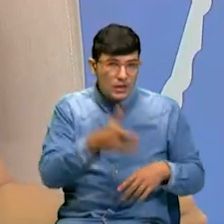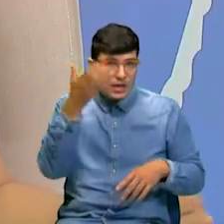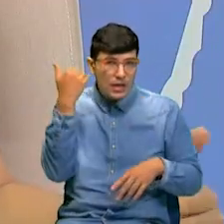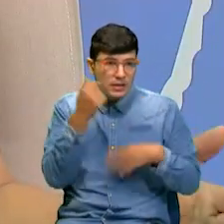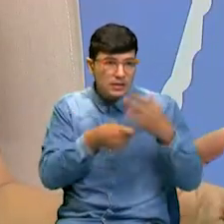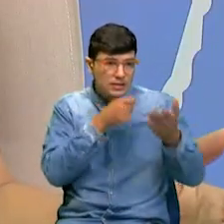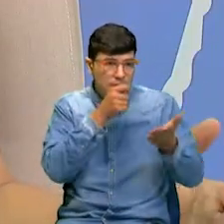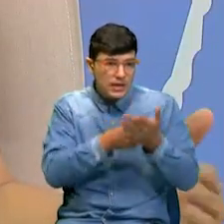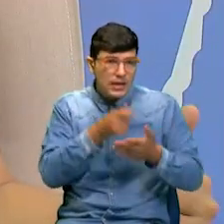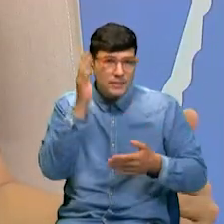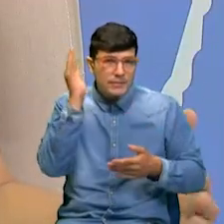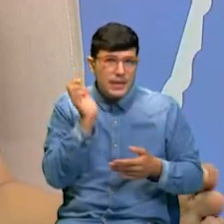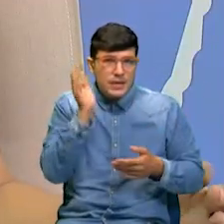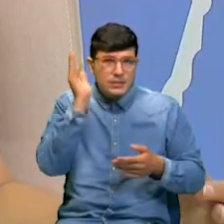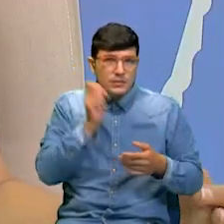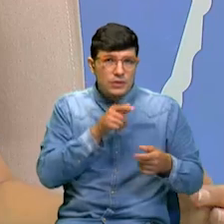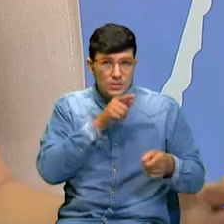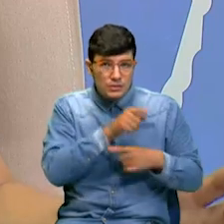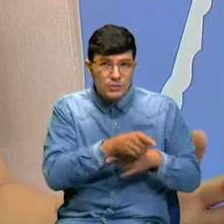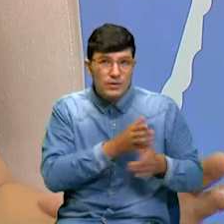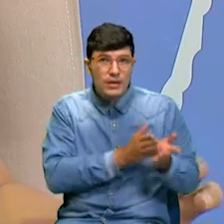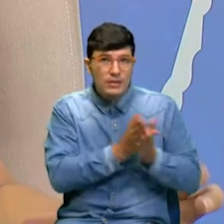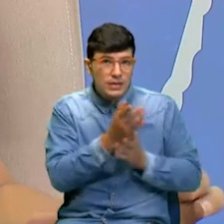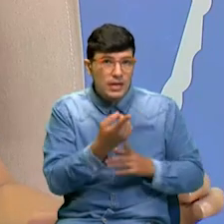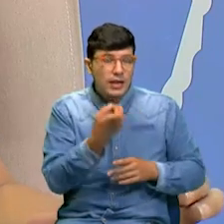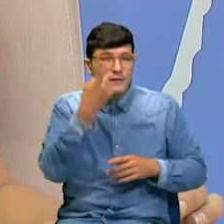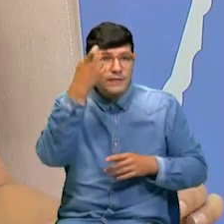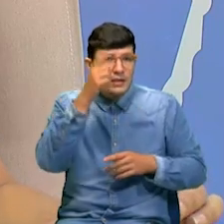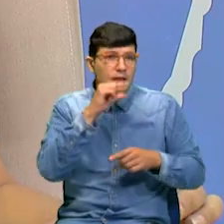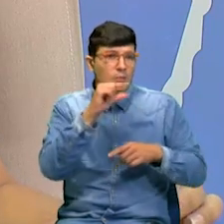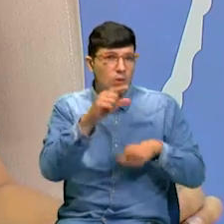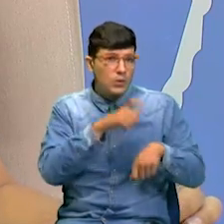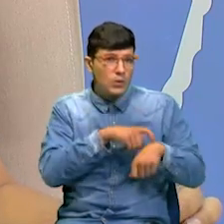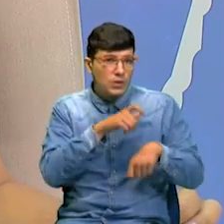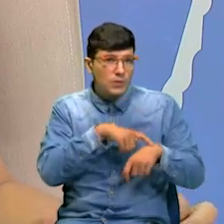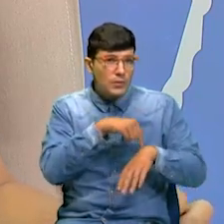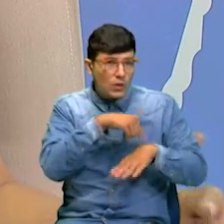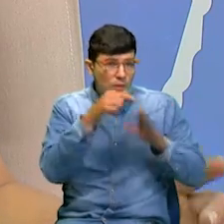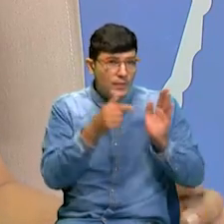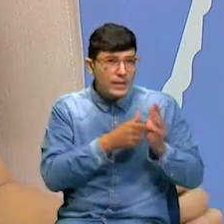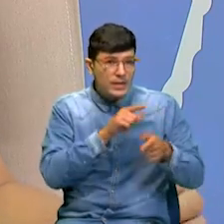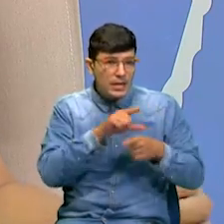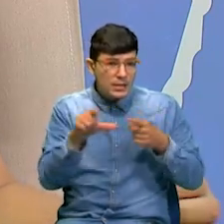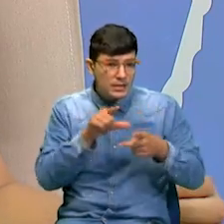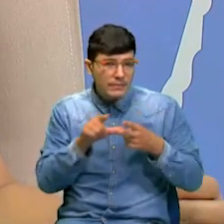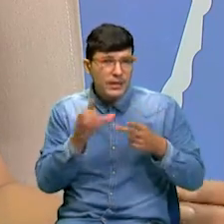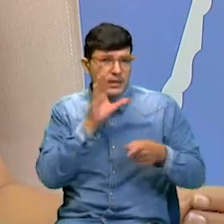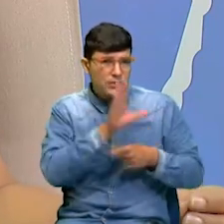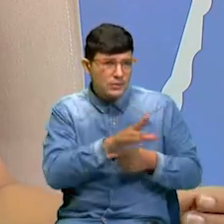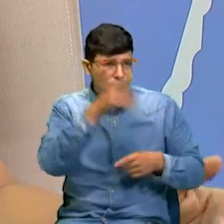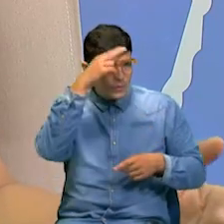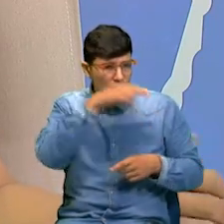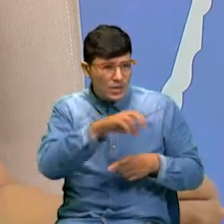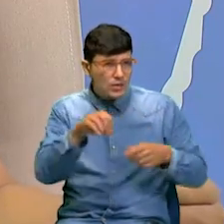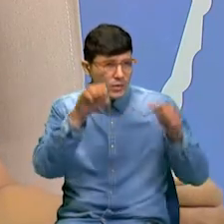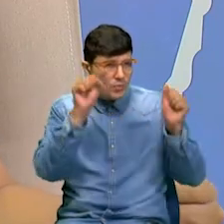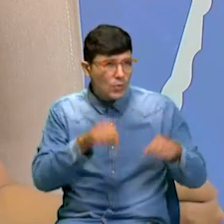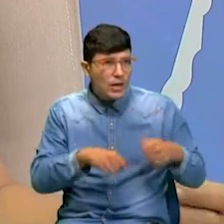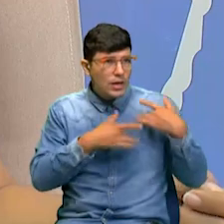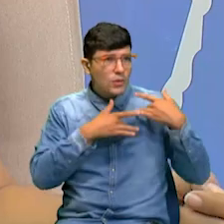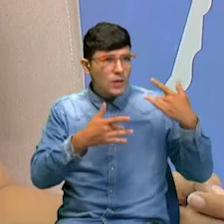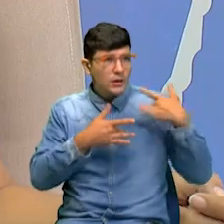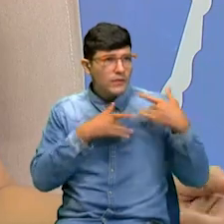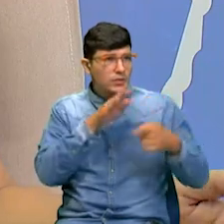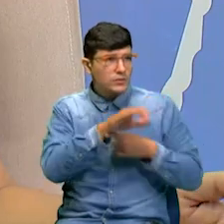sí, y todavía pues le falta poco tiempo para completar las semanas, su hijo está en la obligación de colaborarle, si tiene los